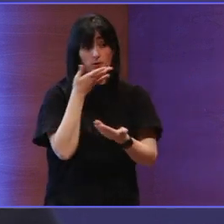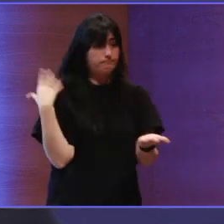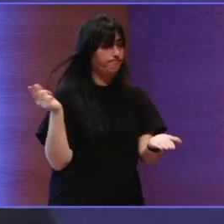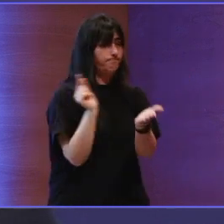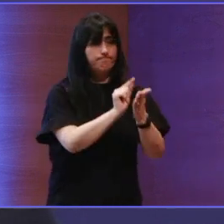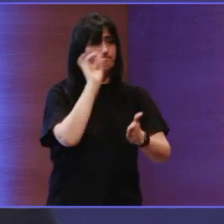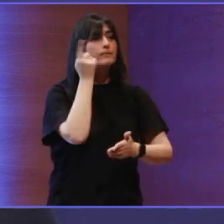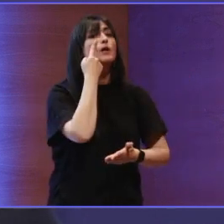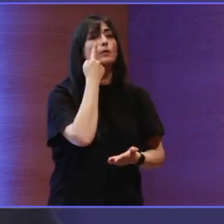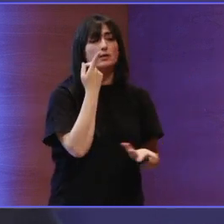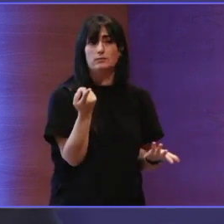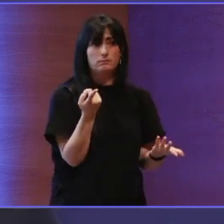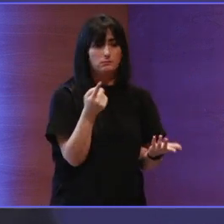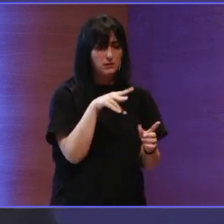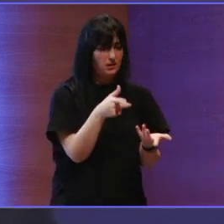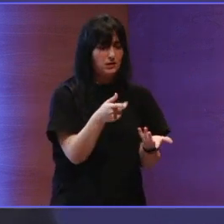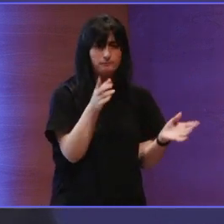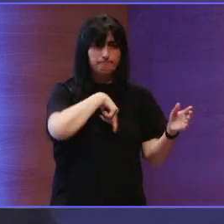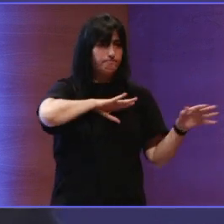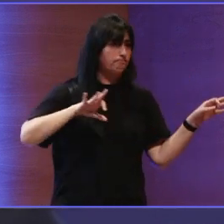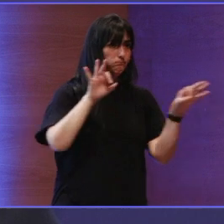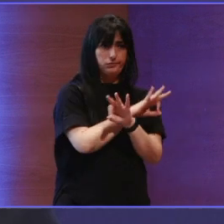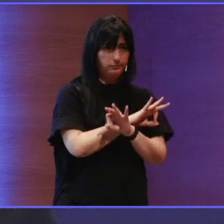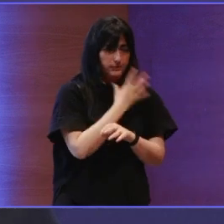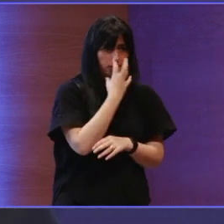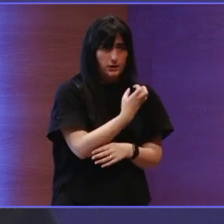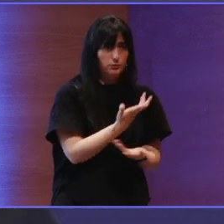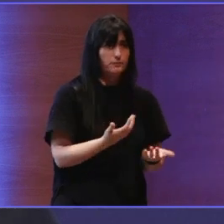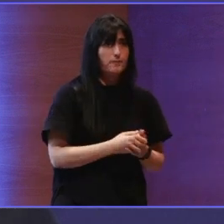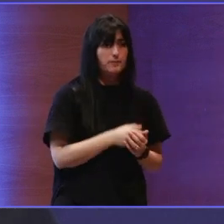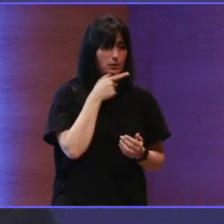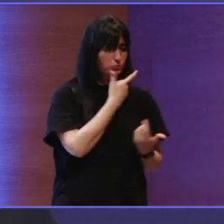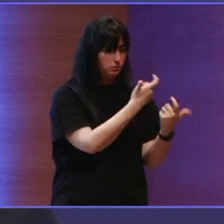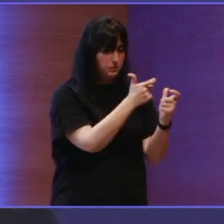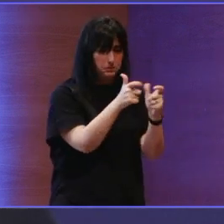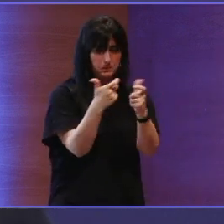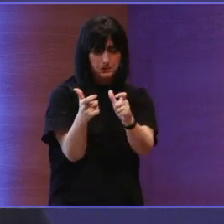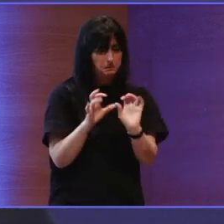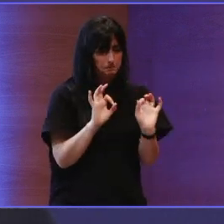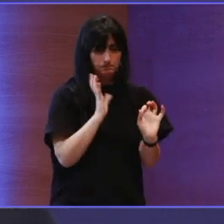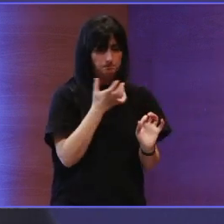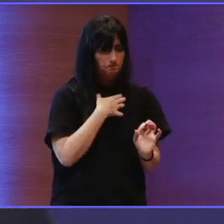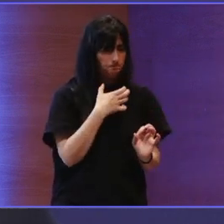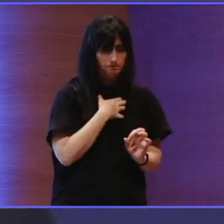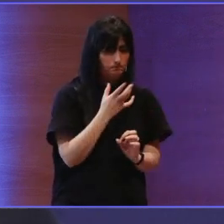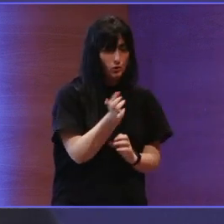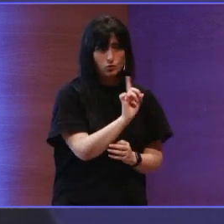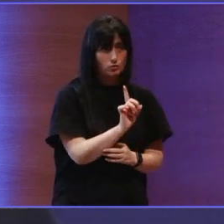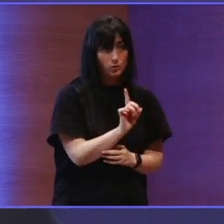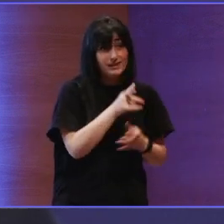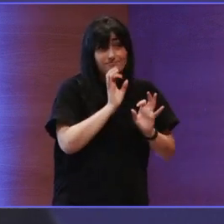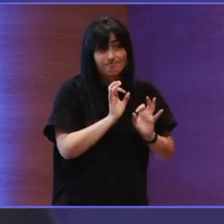que era un de que era gravemente equívoco hacer este tipo de segmentaciones precisamente porque